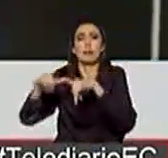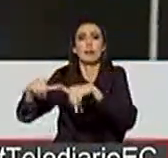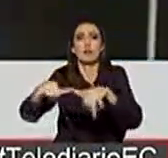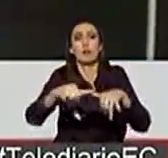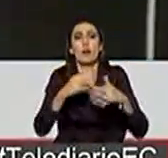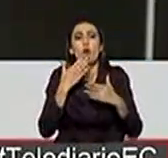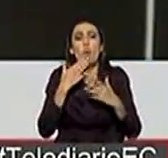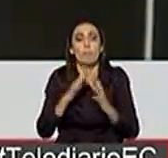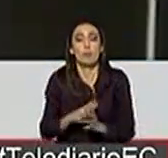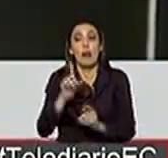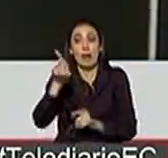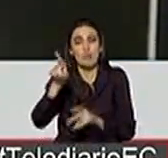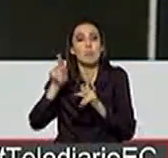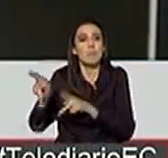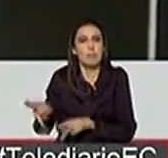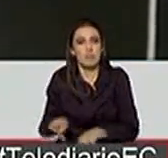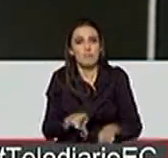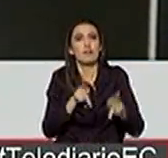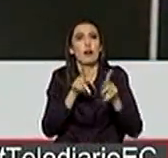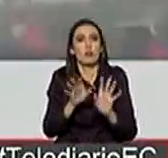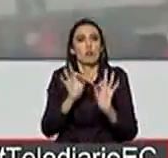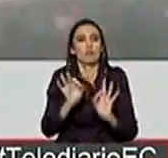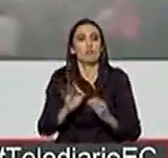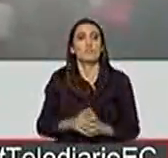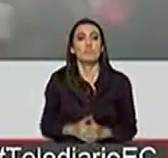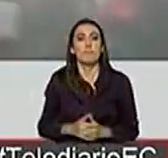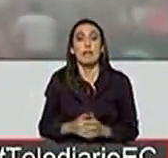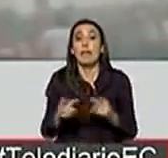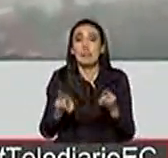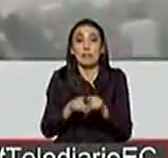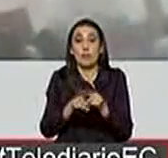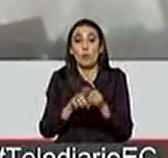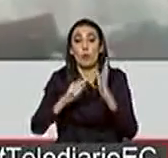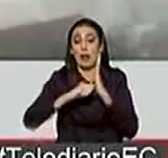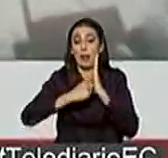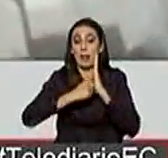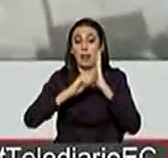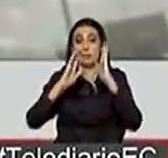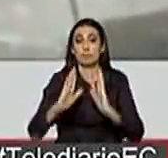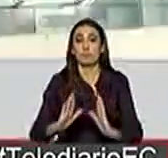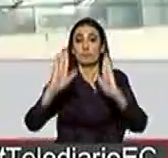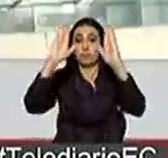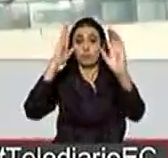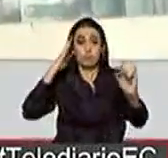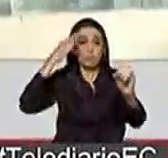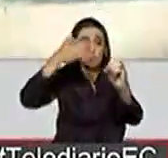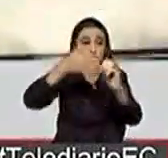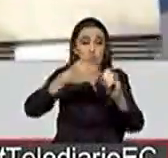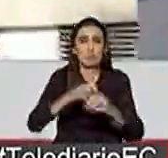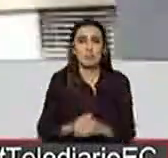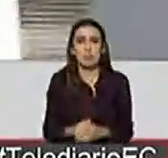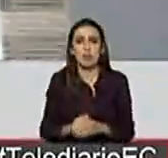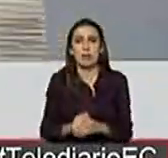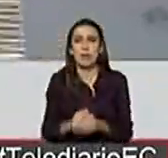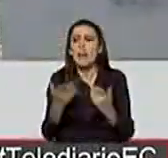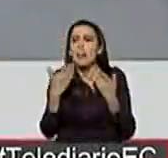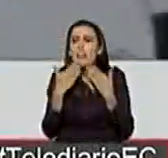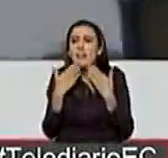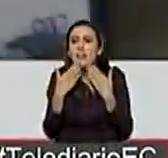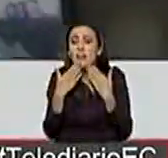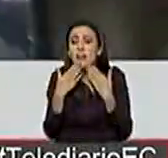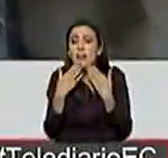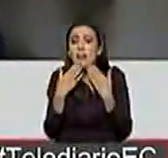otro de los hechos señalados por el jefe de estado ecuatoriano fue el ataque a la contraloría general del estado que no es casual chávez